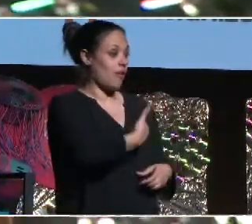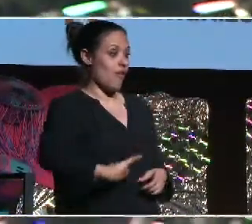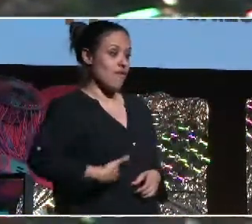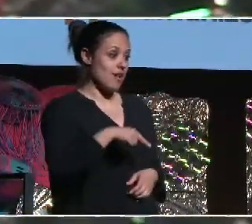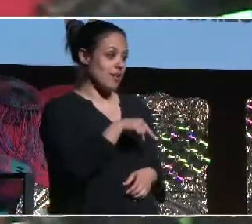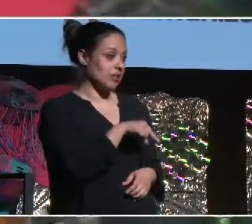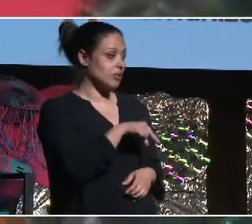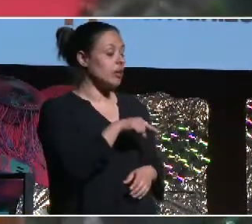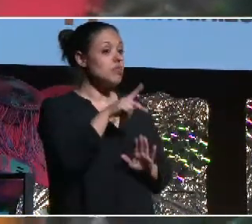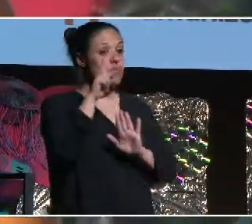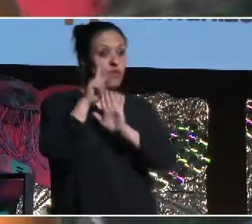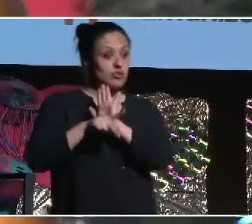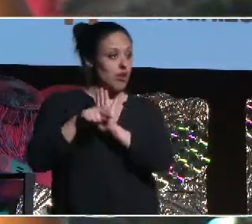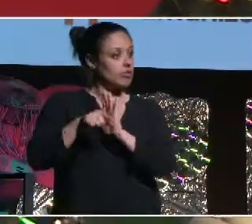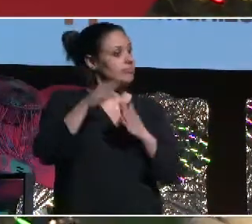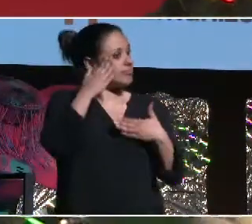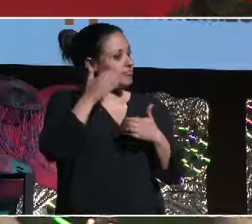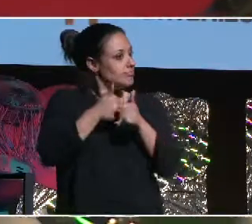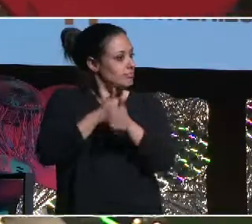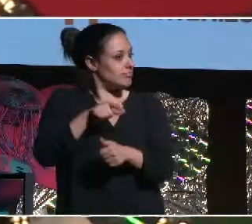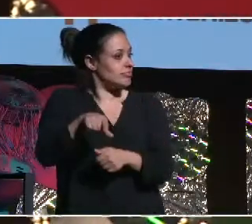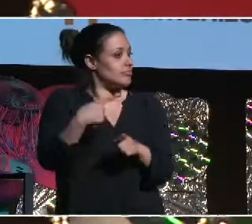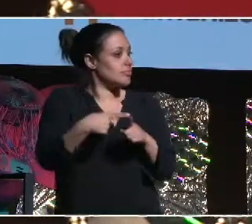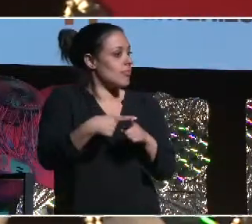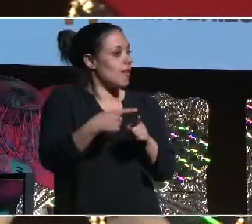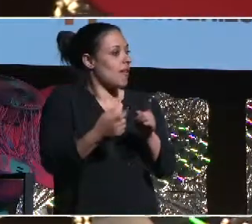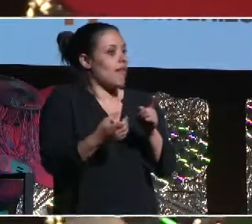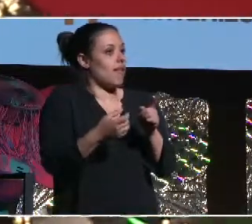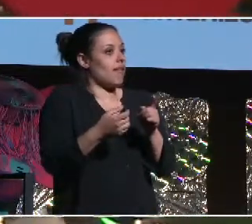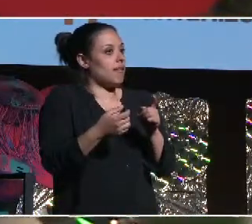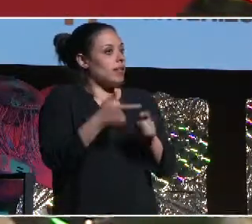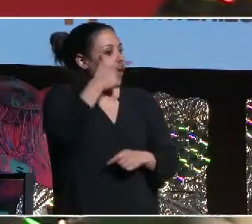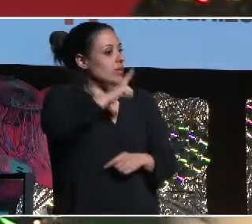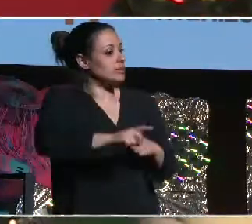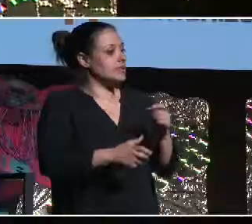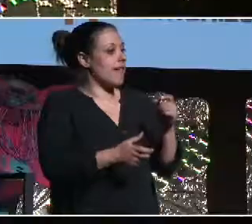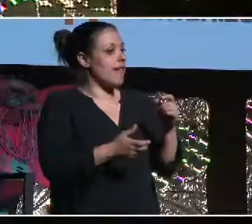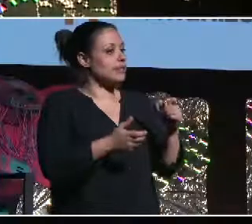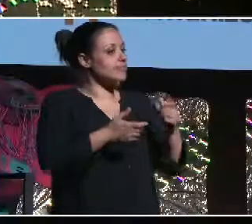se activó una conversación que no estaba sucediendo.